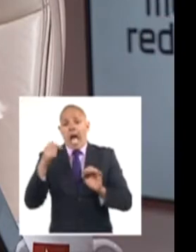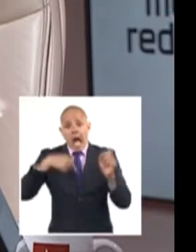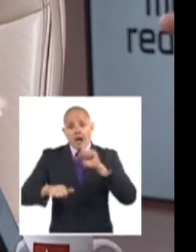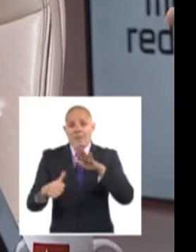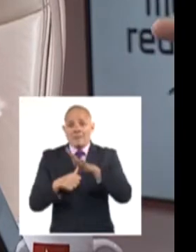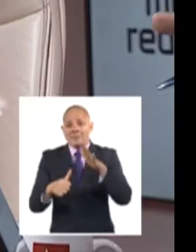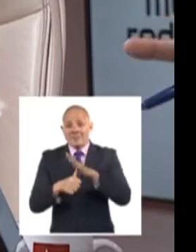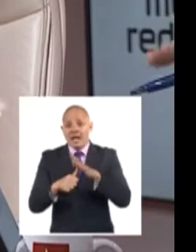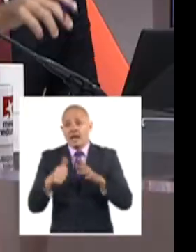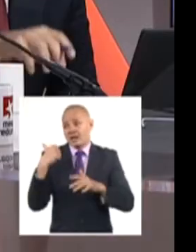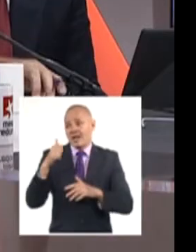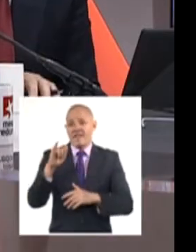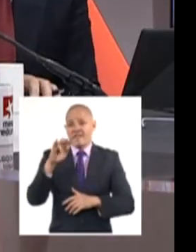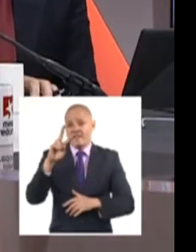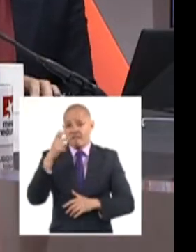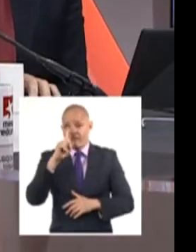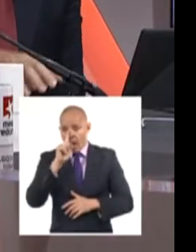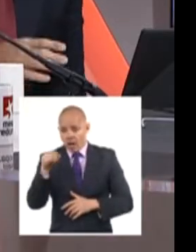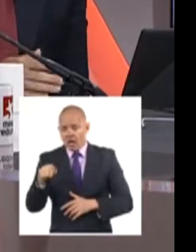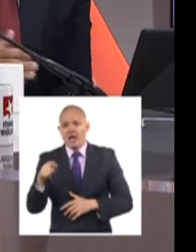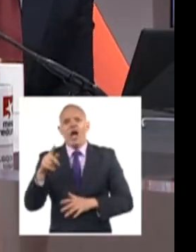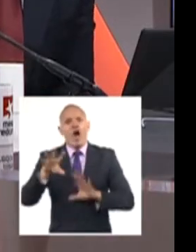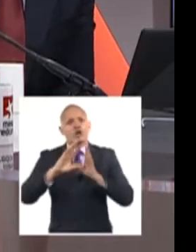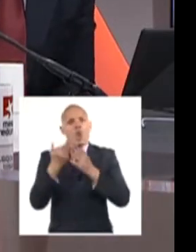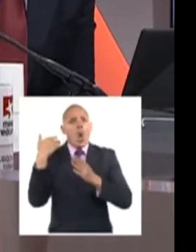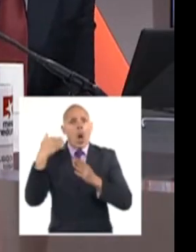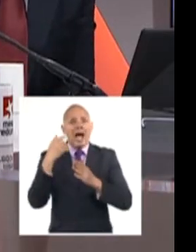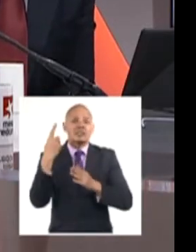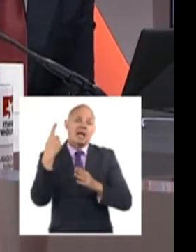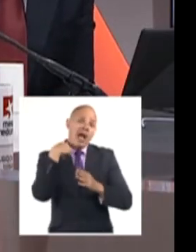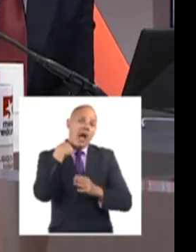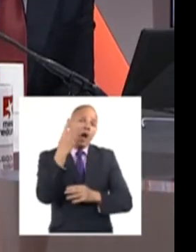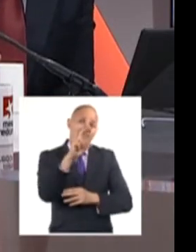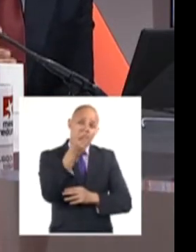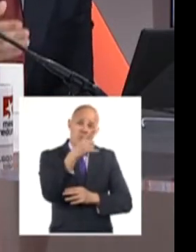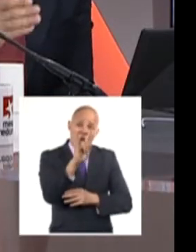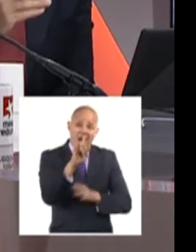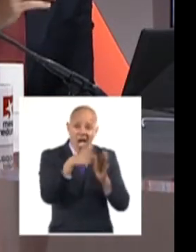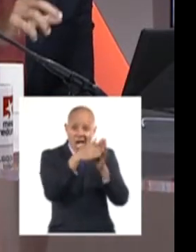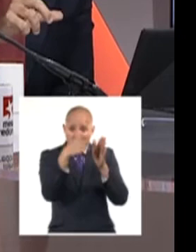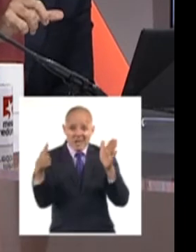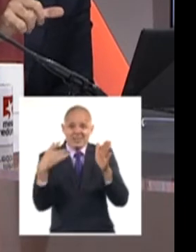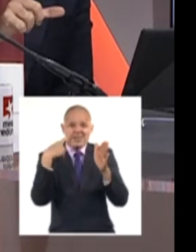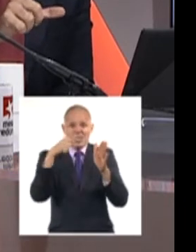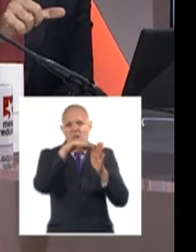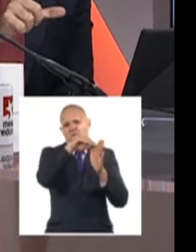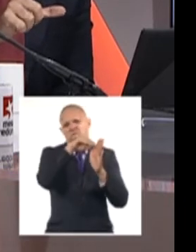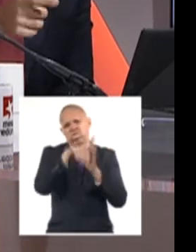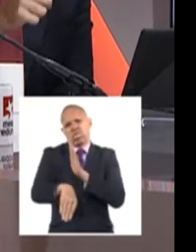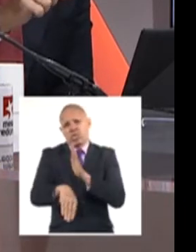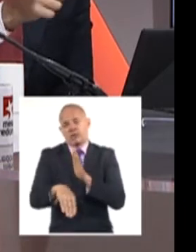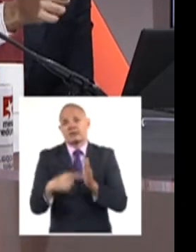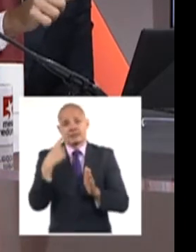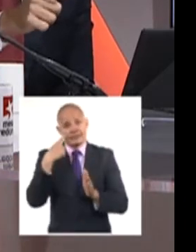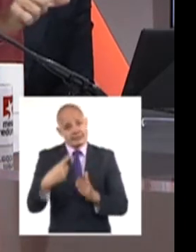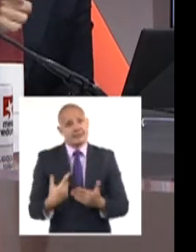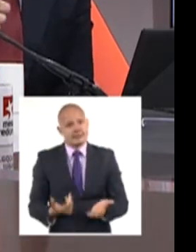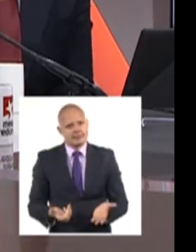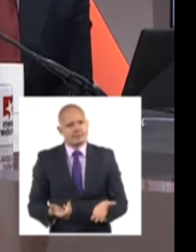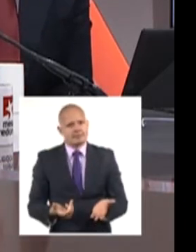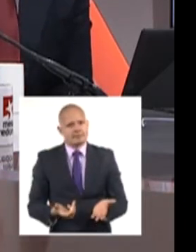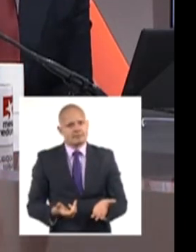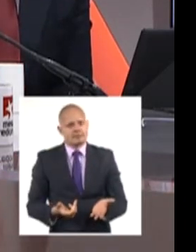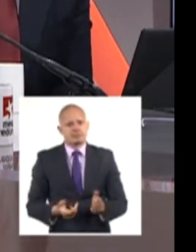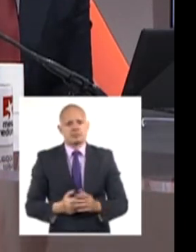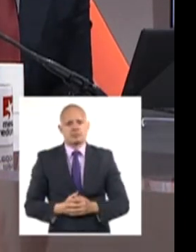todas estas estadísticas que veíamos se ha agudizado hasta hasta la actualidad y quería relacionar esto que veíamos